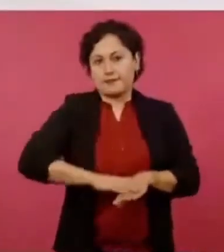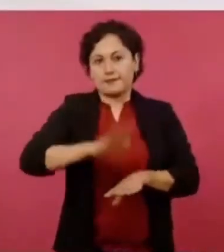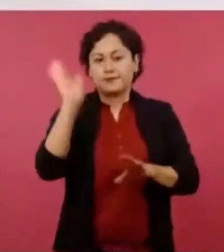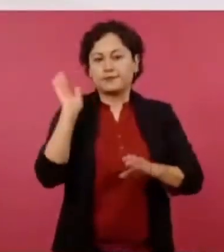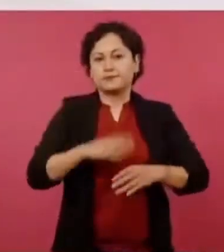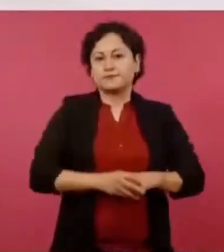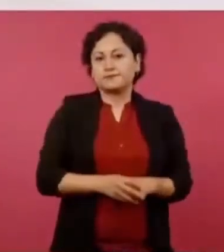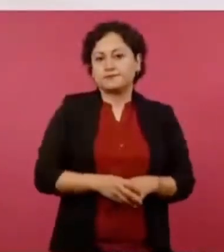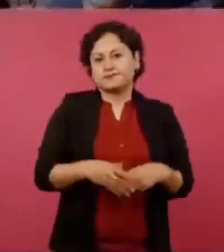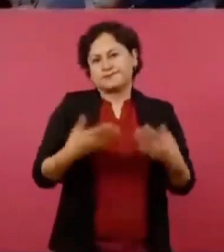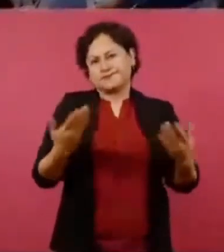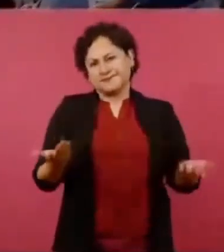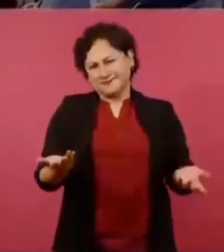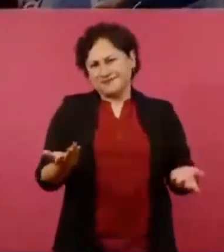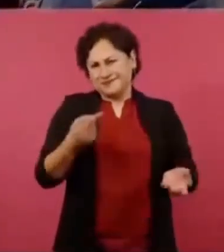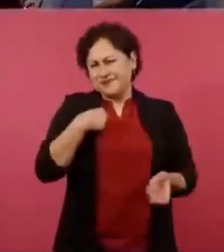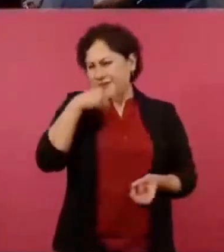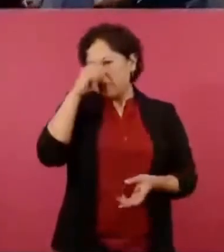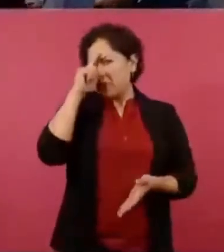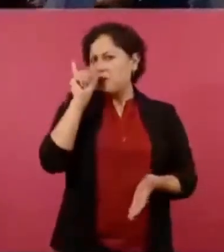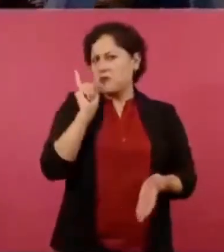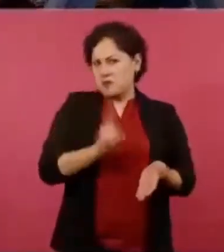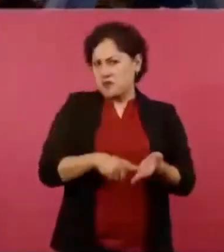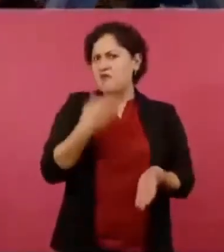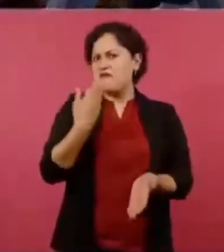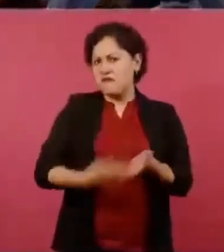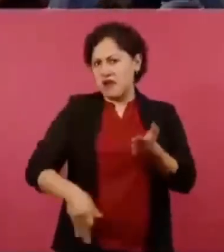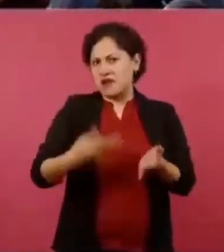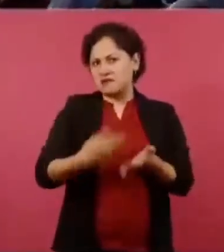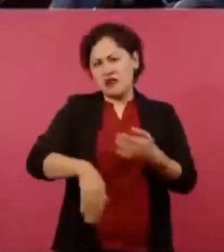Hace falta una sacudida.